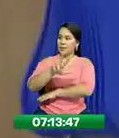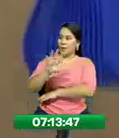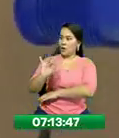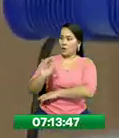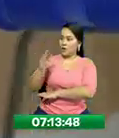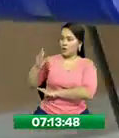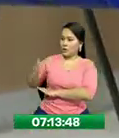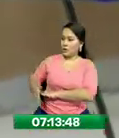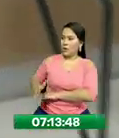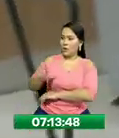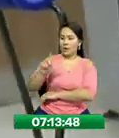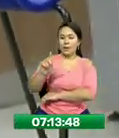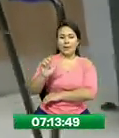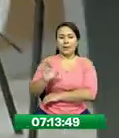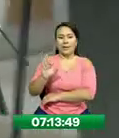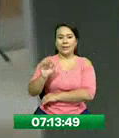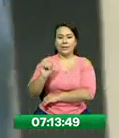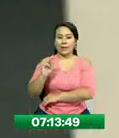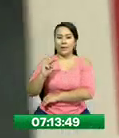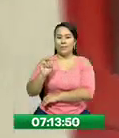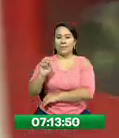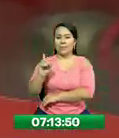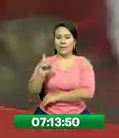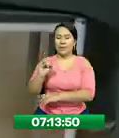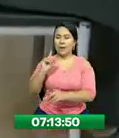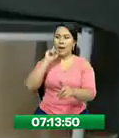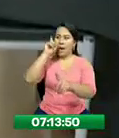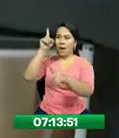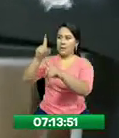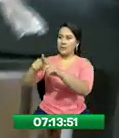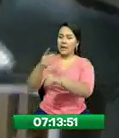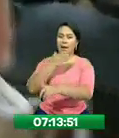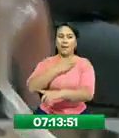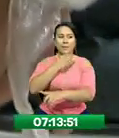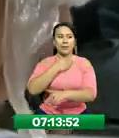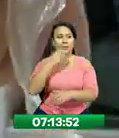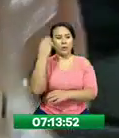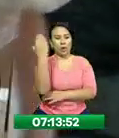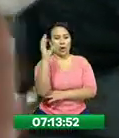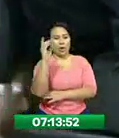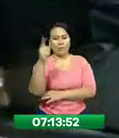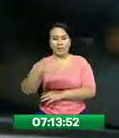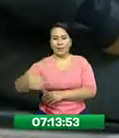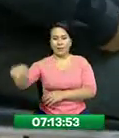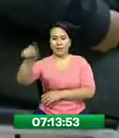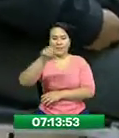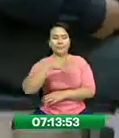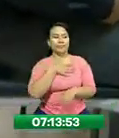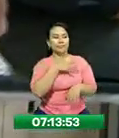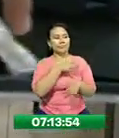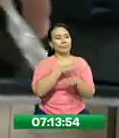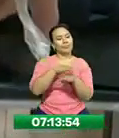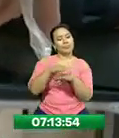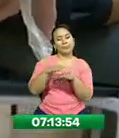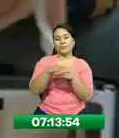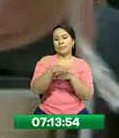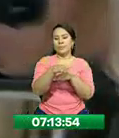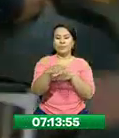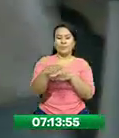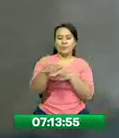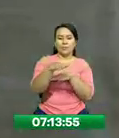las calles Ambato y Colombia, en el suroeste de la urbe. La víctima señala que al llegar al